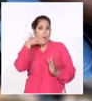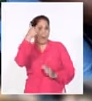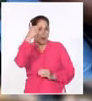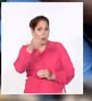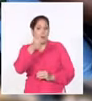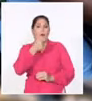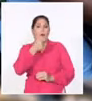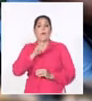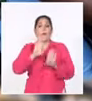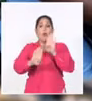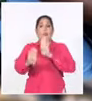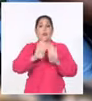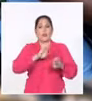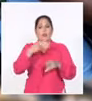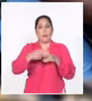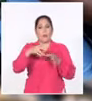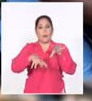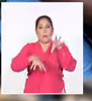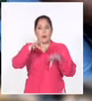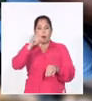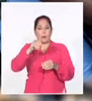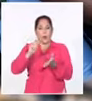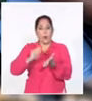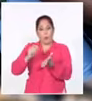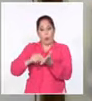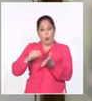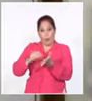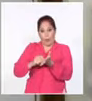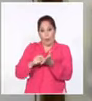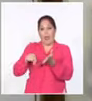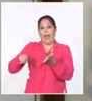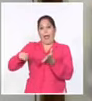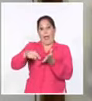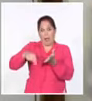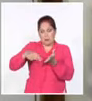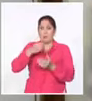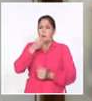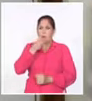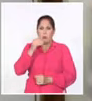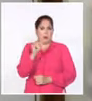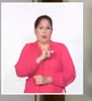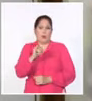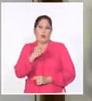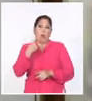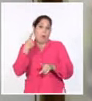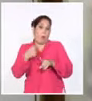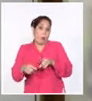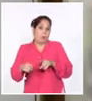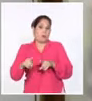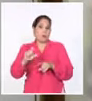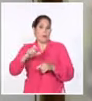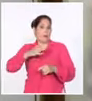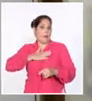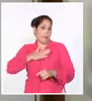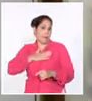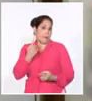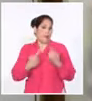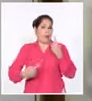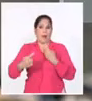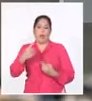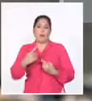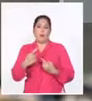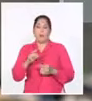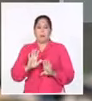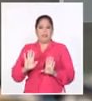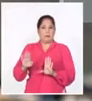caso de la tienda del Palacio, la bodega Los Combatientes en la zona de Helpi, y también cuando hay actores económicos que evitan la